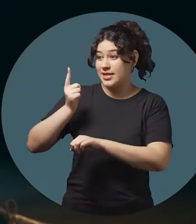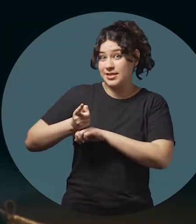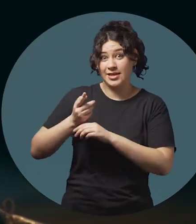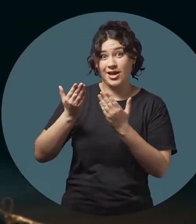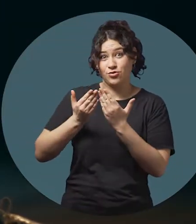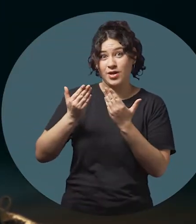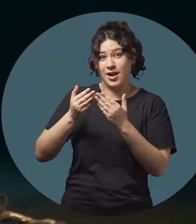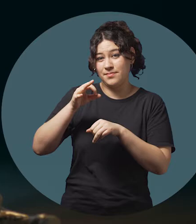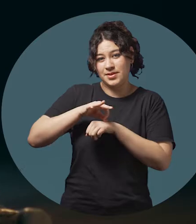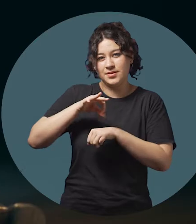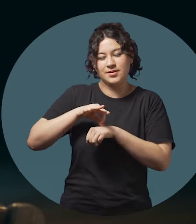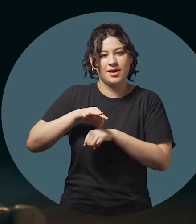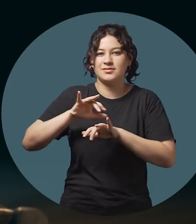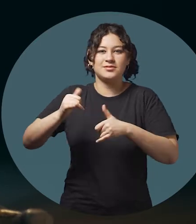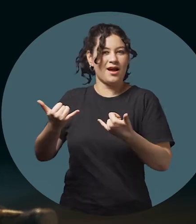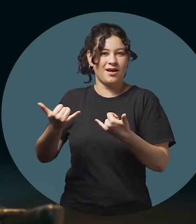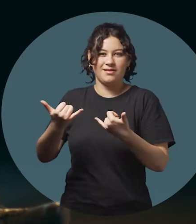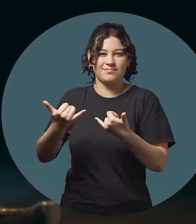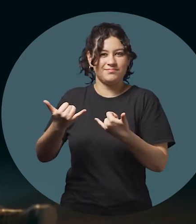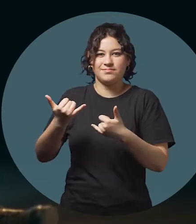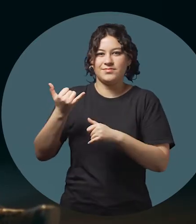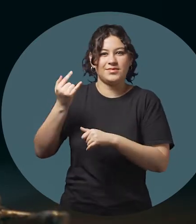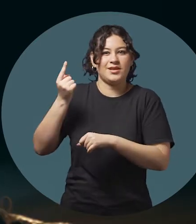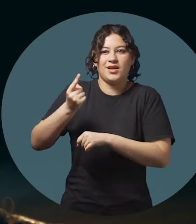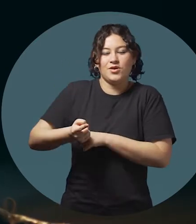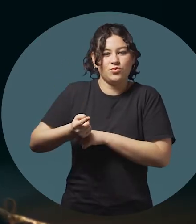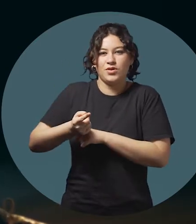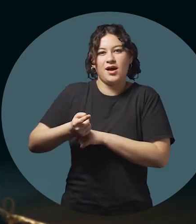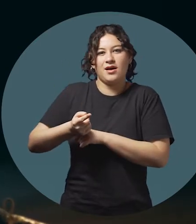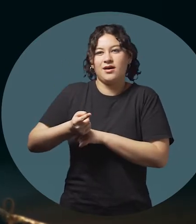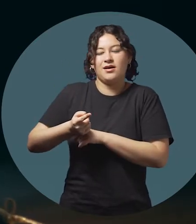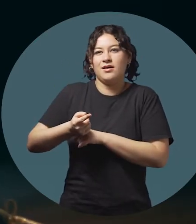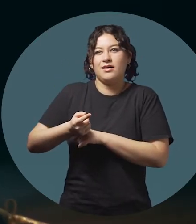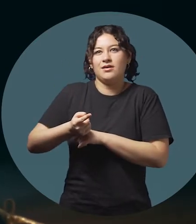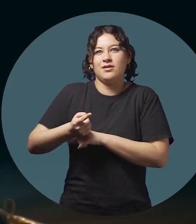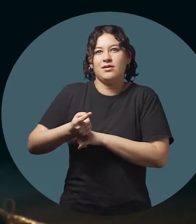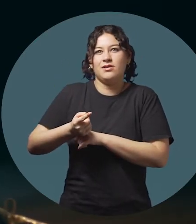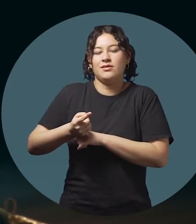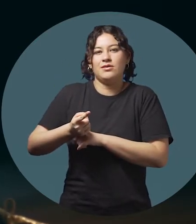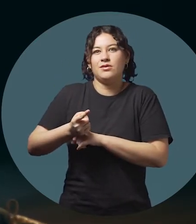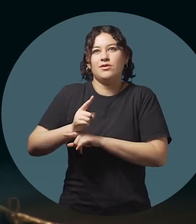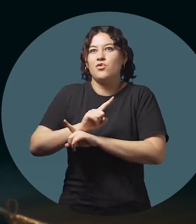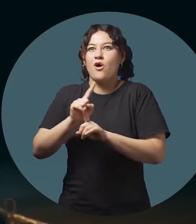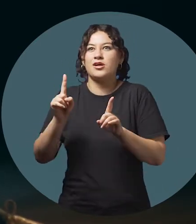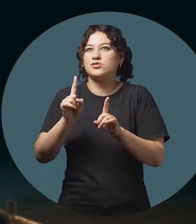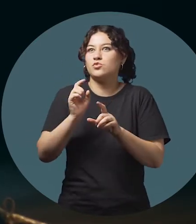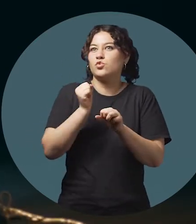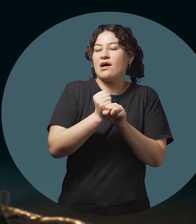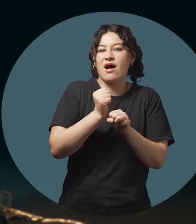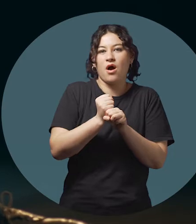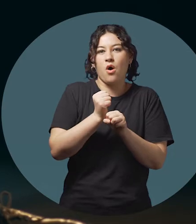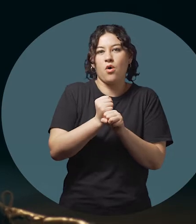estudiar medicina es decidir algo que más que una especie de